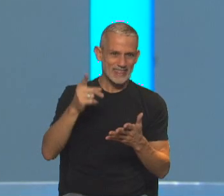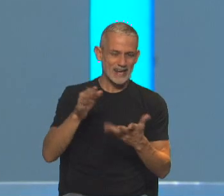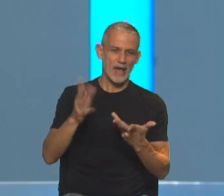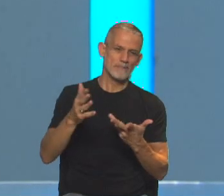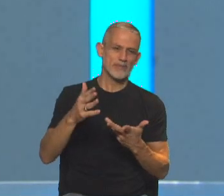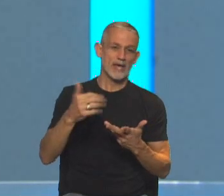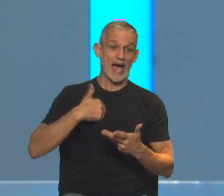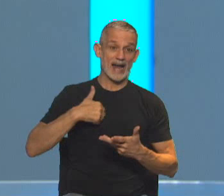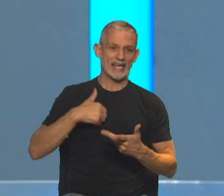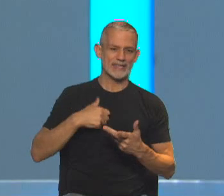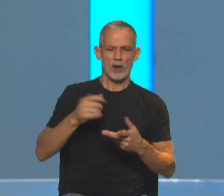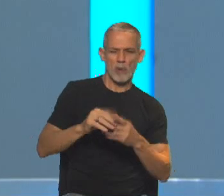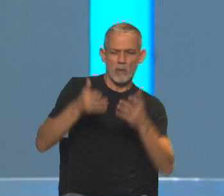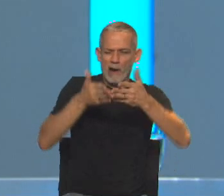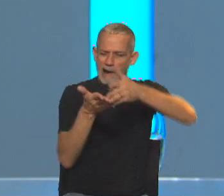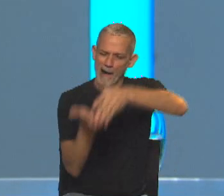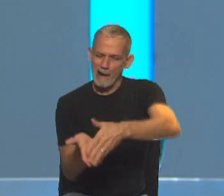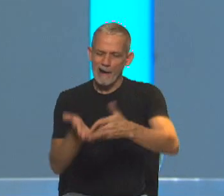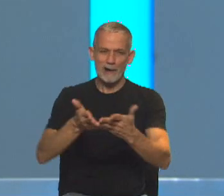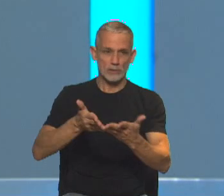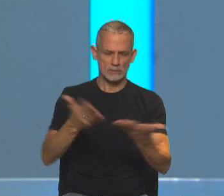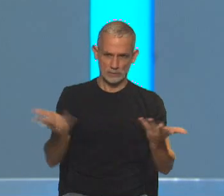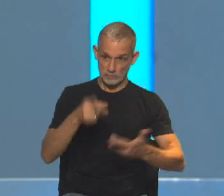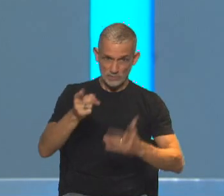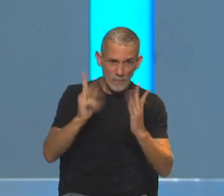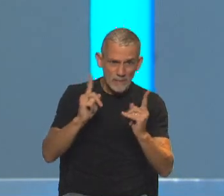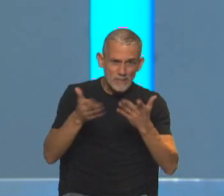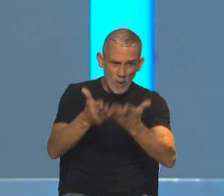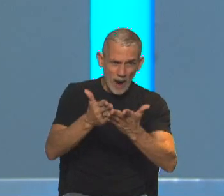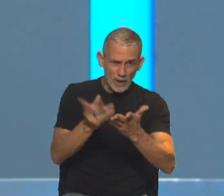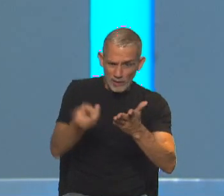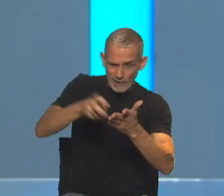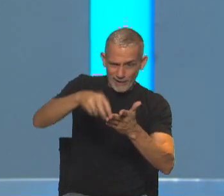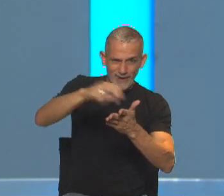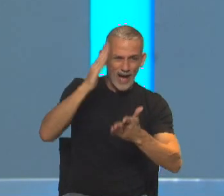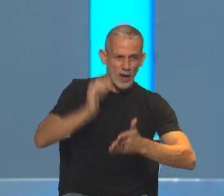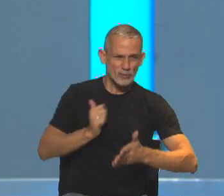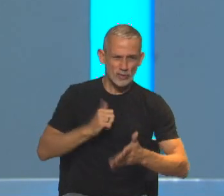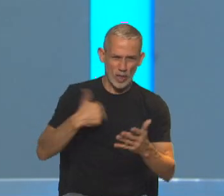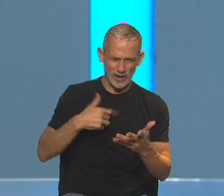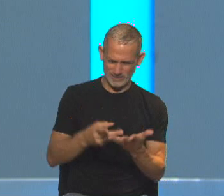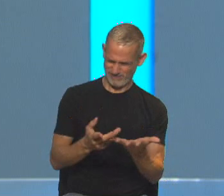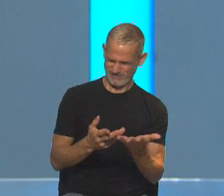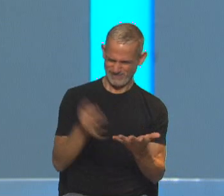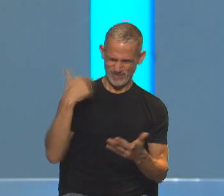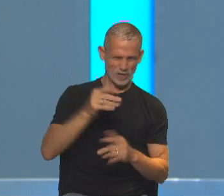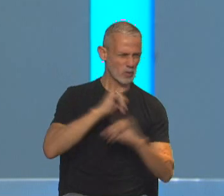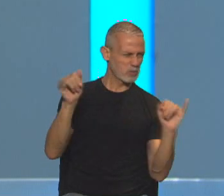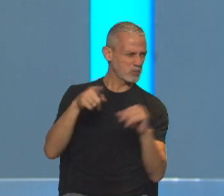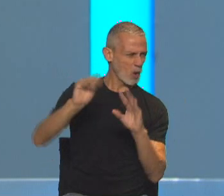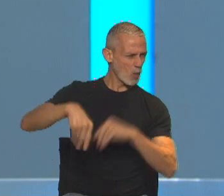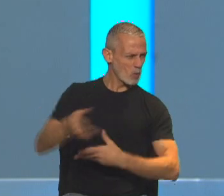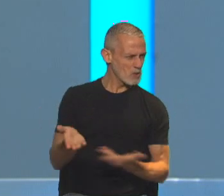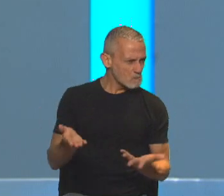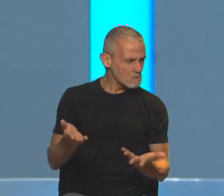habían semi-hundido, lo habían averiado, y de golpe aparece ese barco para llevar a los soldados argentinos a continente, ¿no? Como diciendo ahí, tipo, las